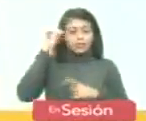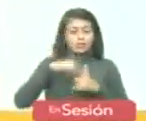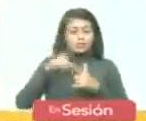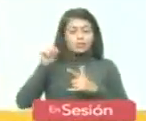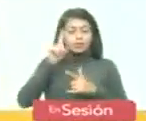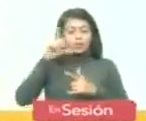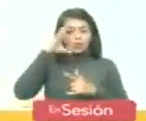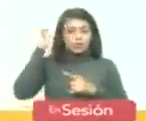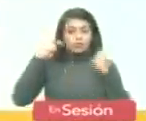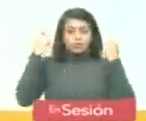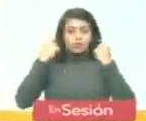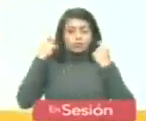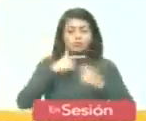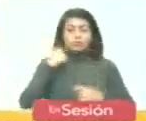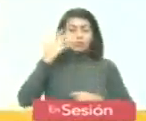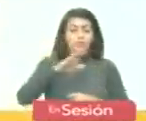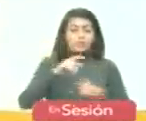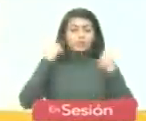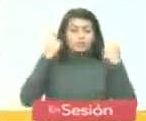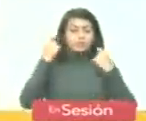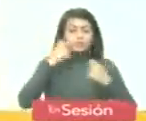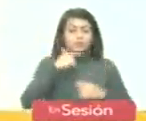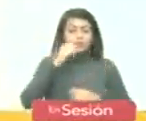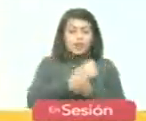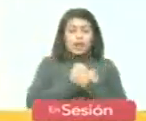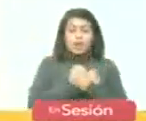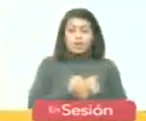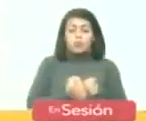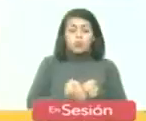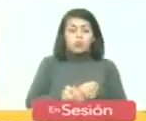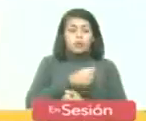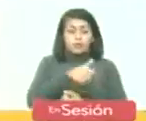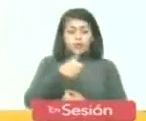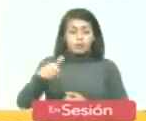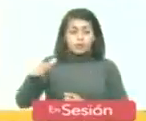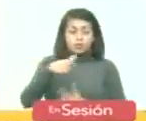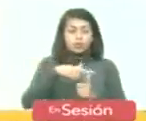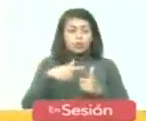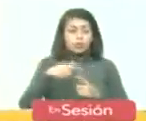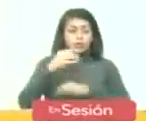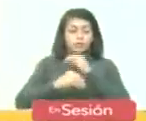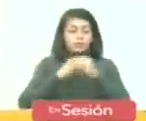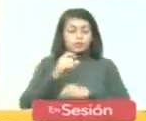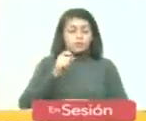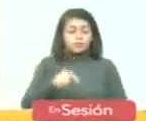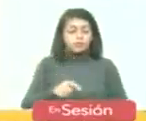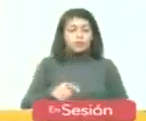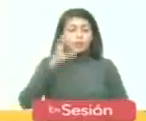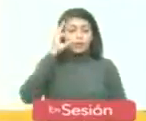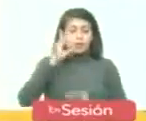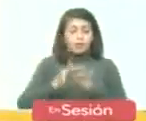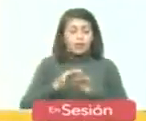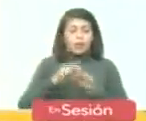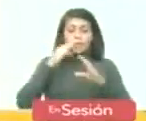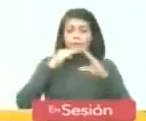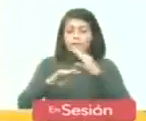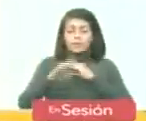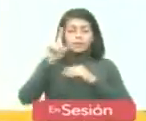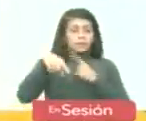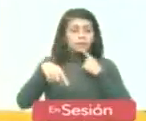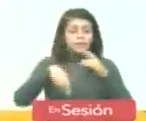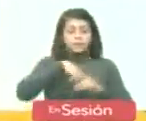promueve la muerte, Dios promueve el amor entre los ciudadanos. Y esa es la fe, y ese es el mensaje además